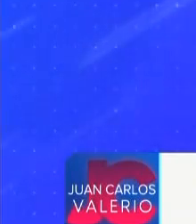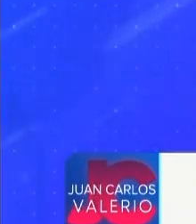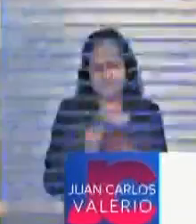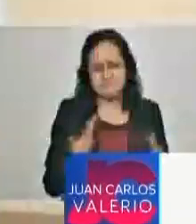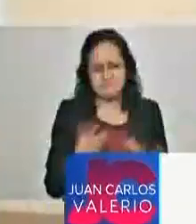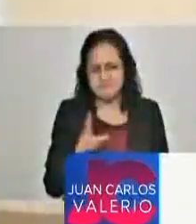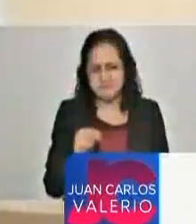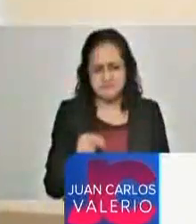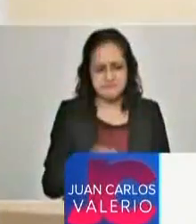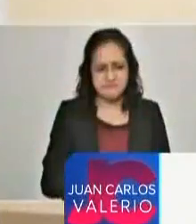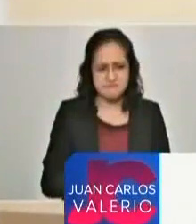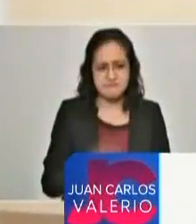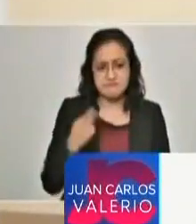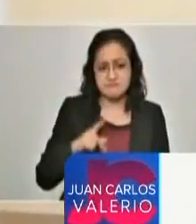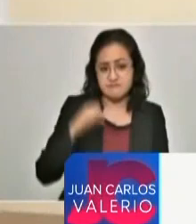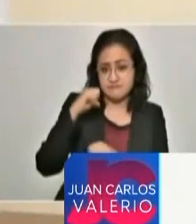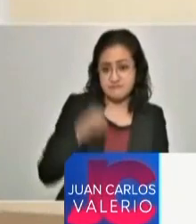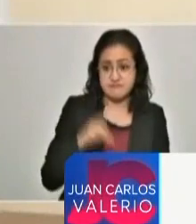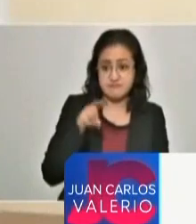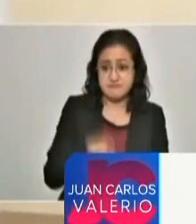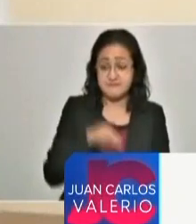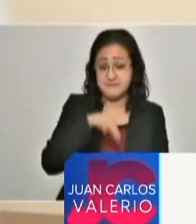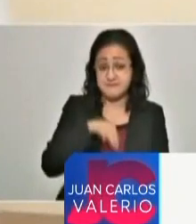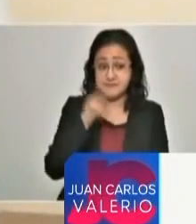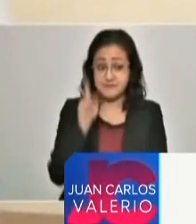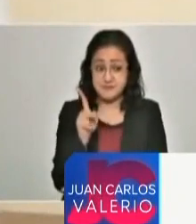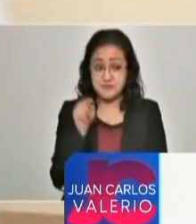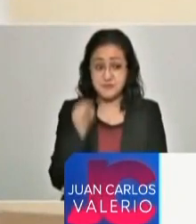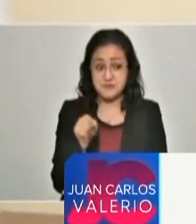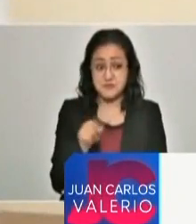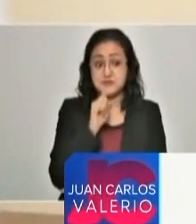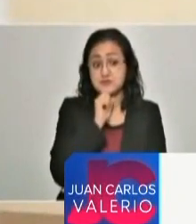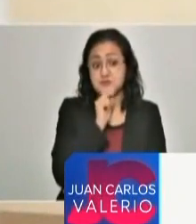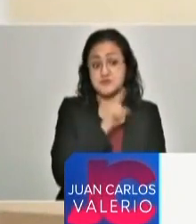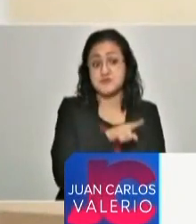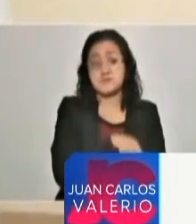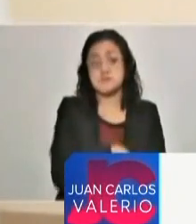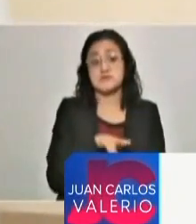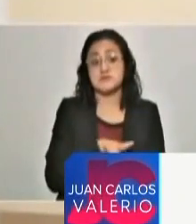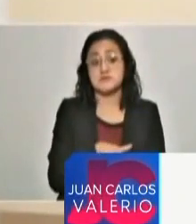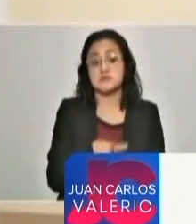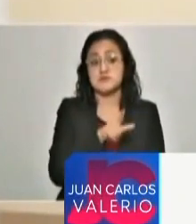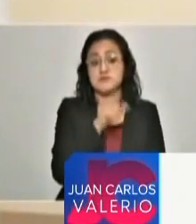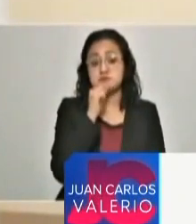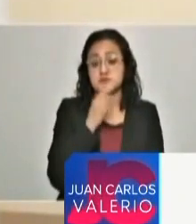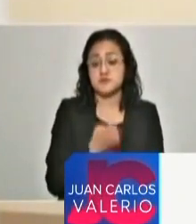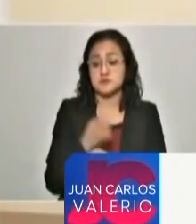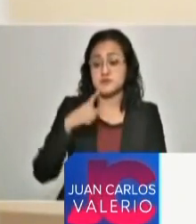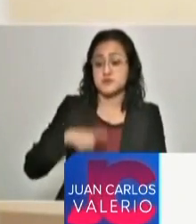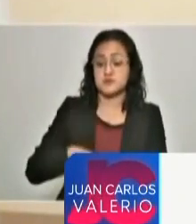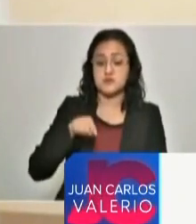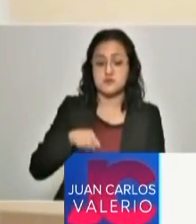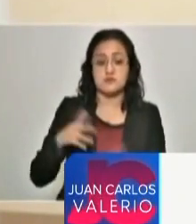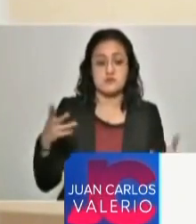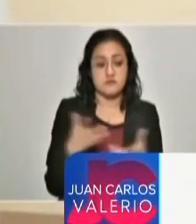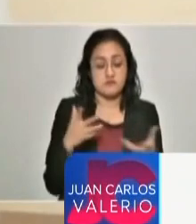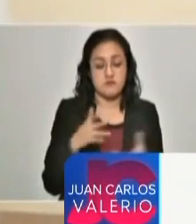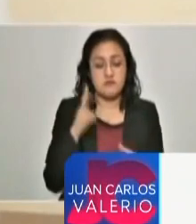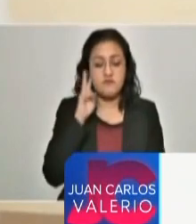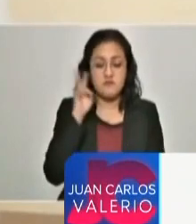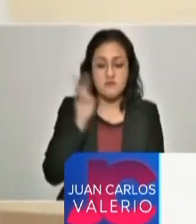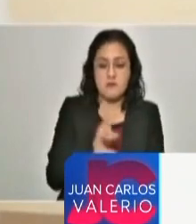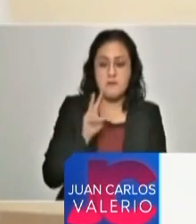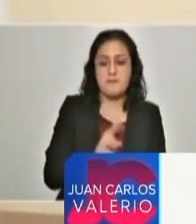Triángulo Rojo. Es la autoridad ministerial y con el apoyo de la Policía Estatal las que